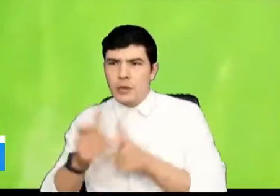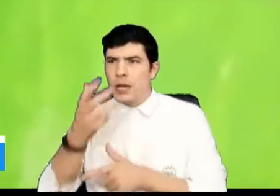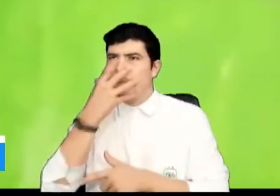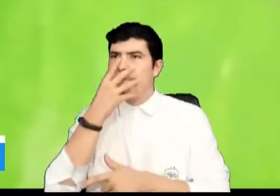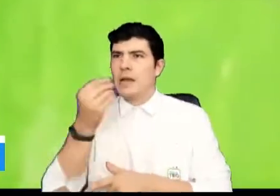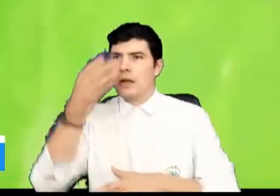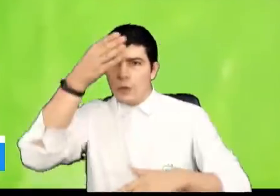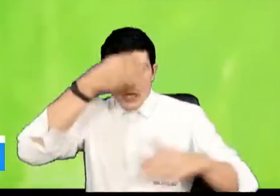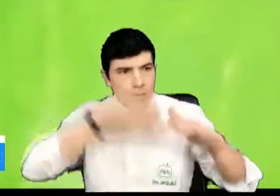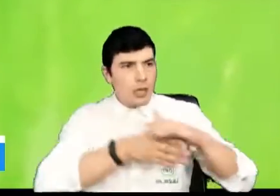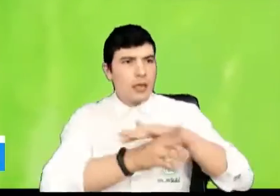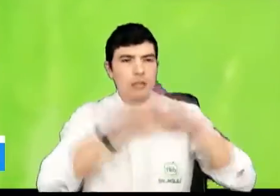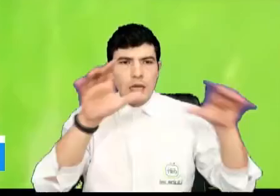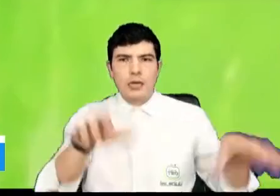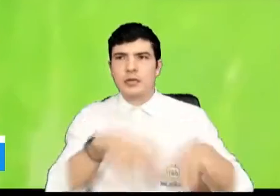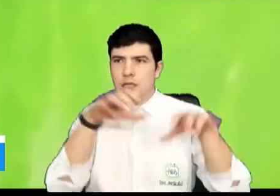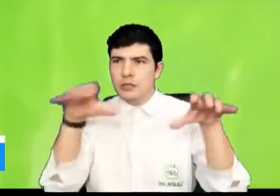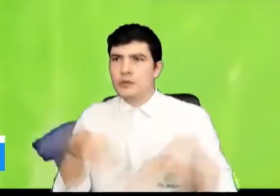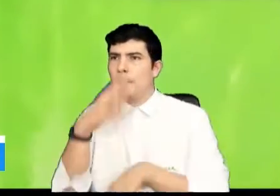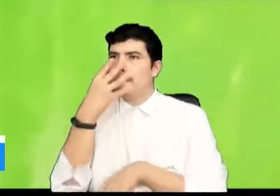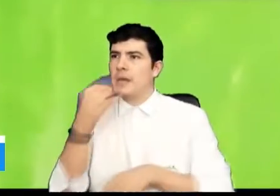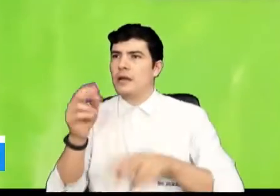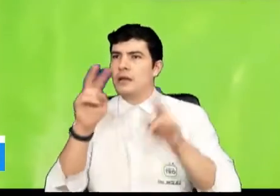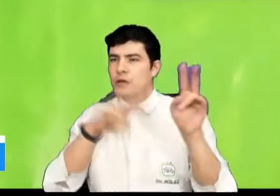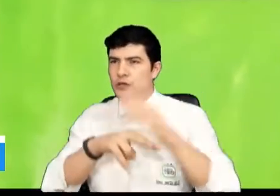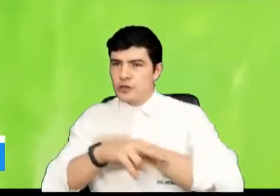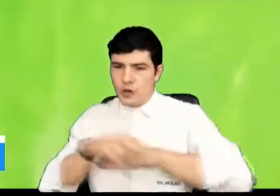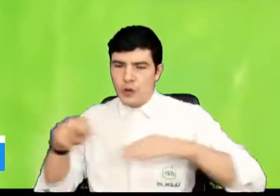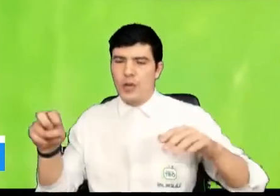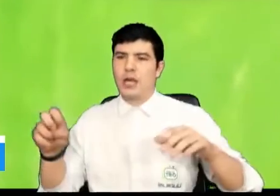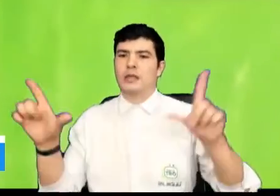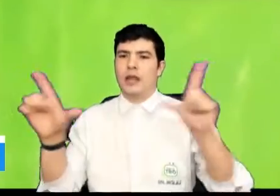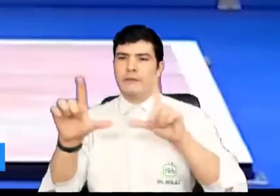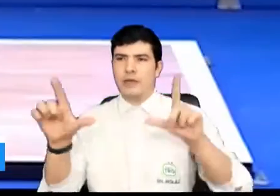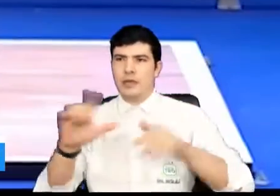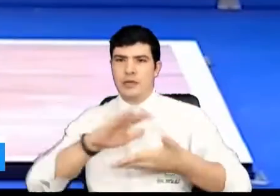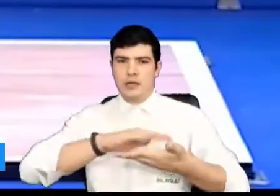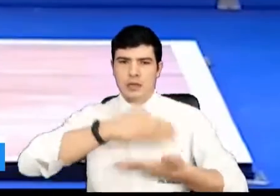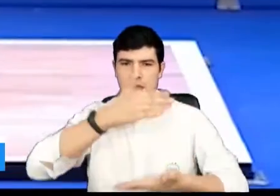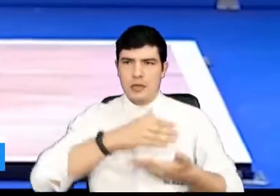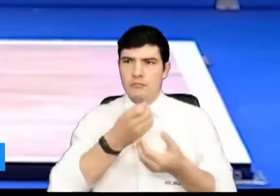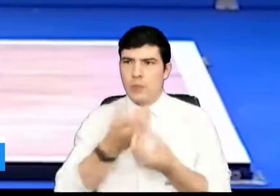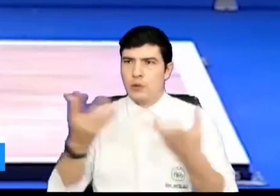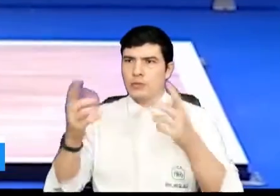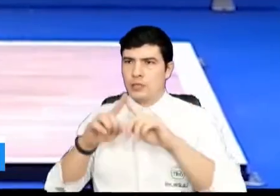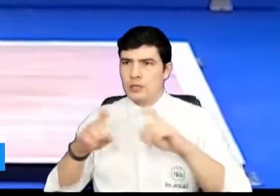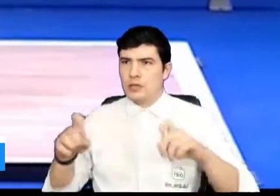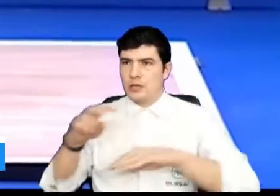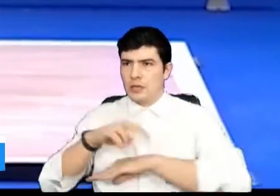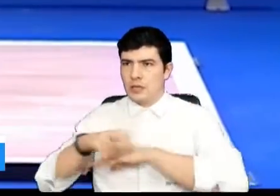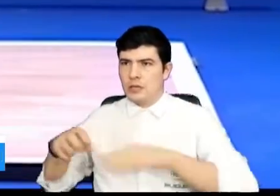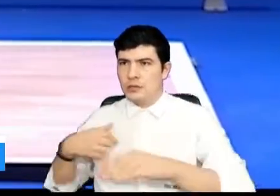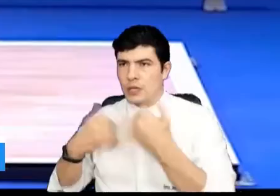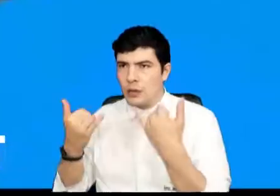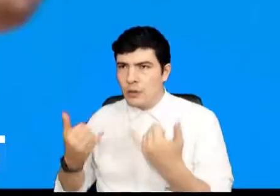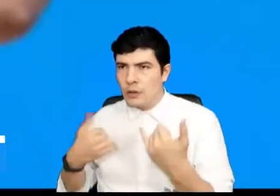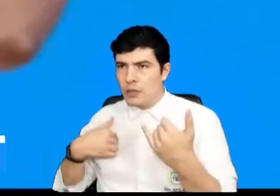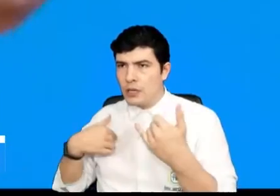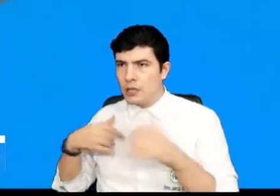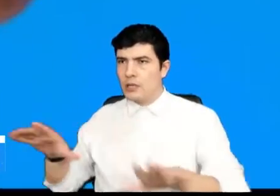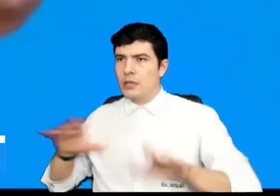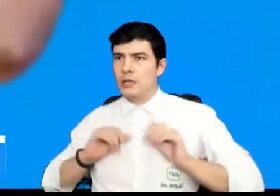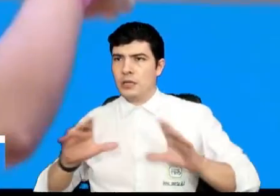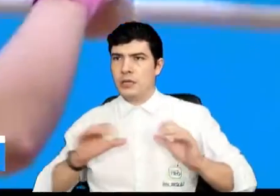realmente más me entristece y me llena de mucha impotencia es ver que se llevaron todas las medallas, incluso las medallas